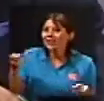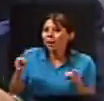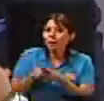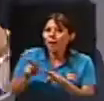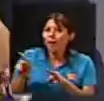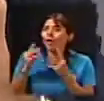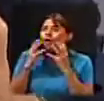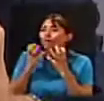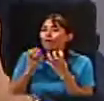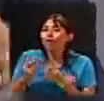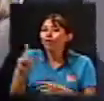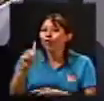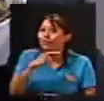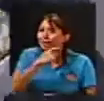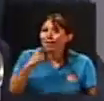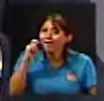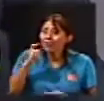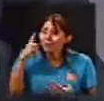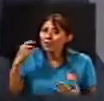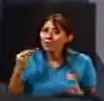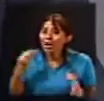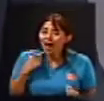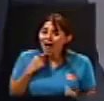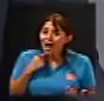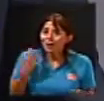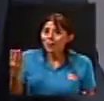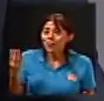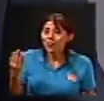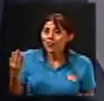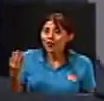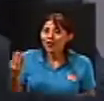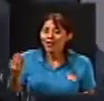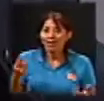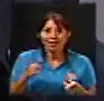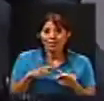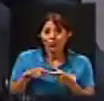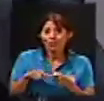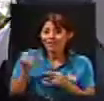Entonces, ese tipo de cosas, este tipo de economía,